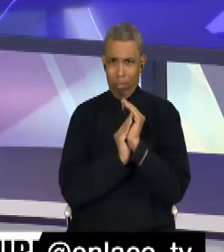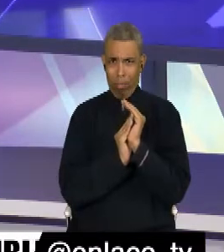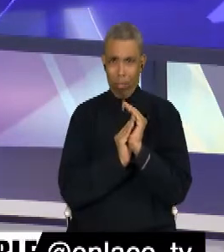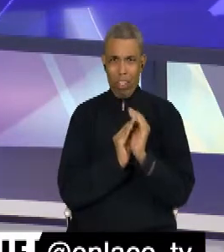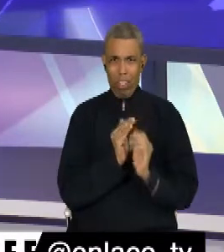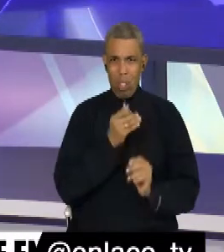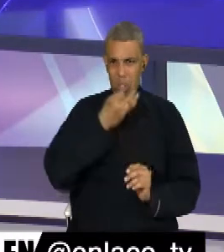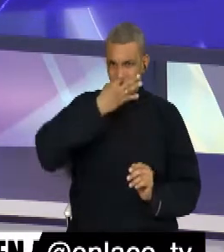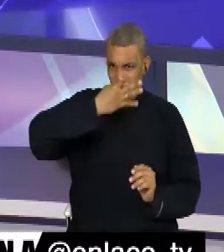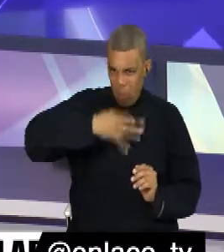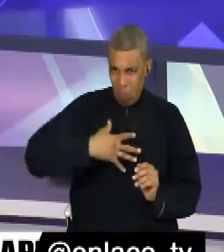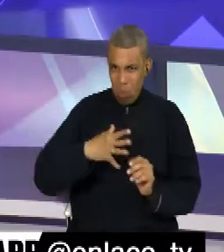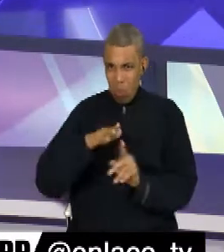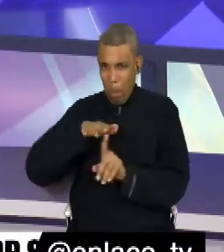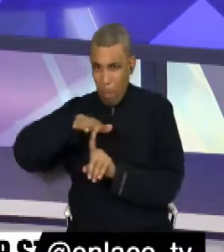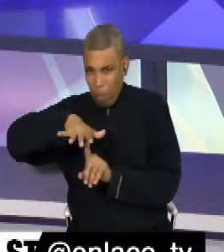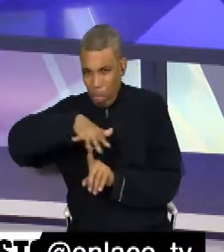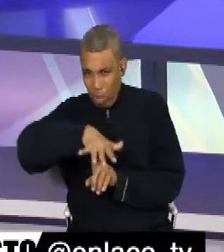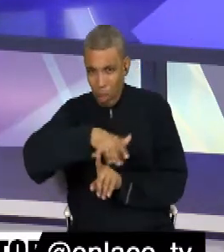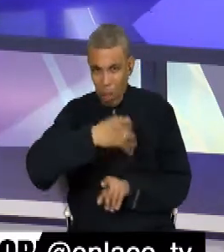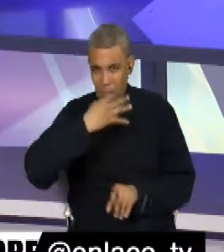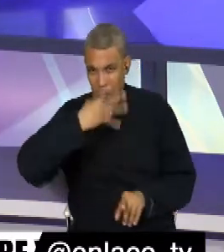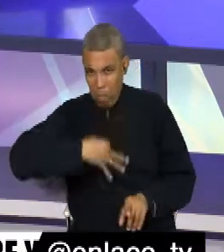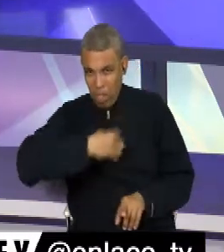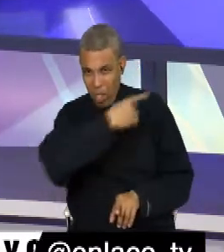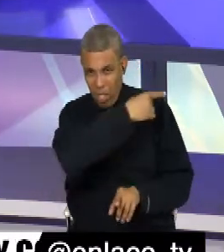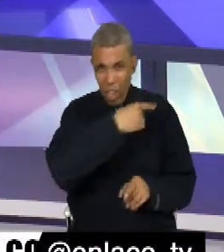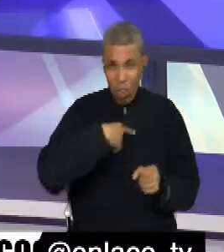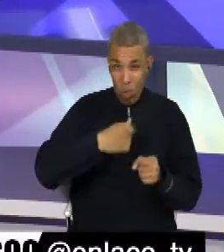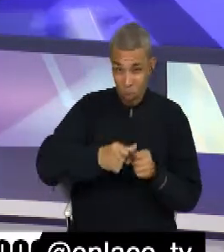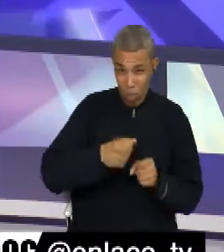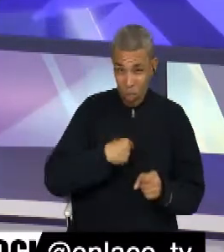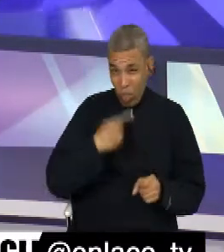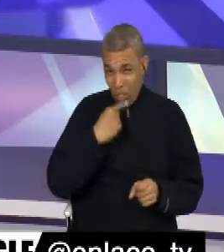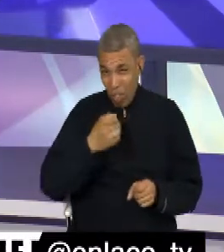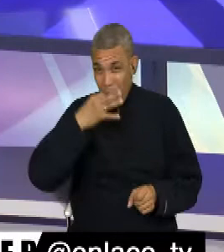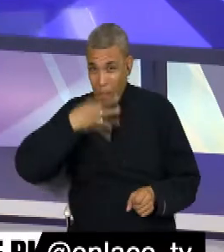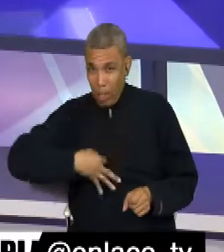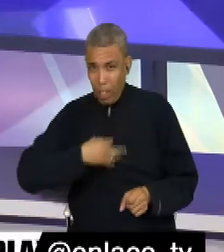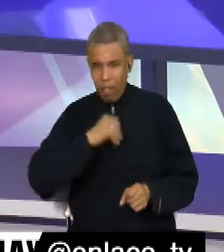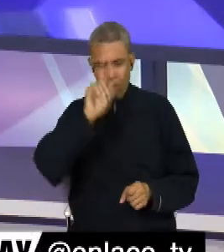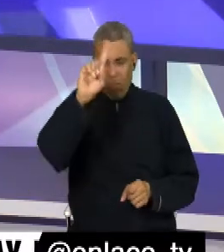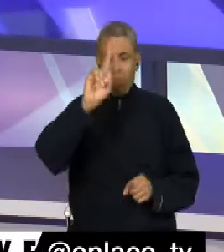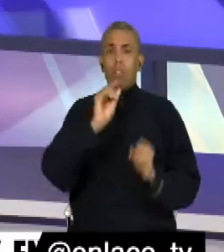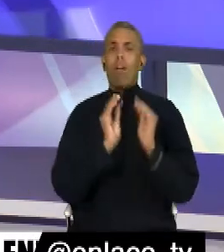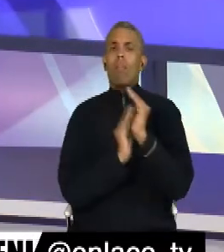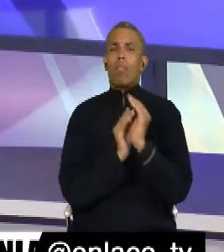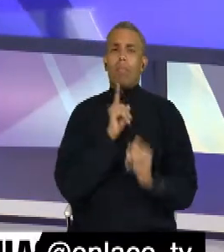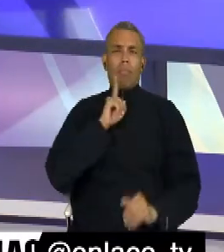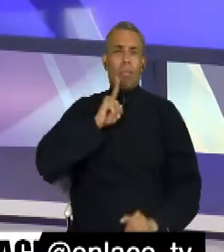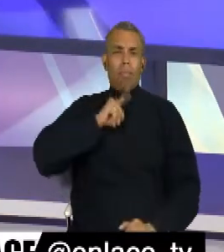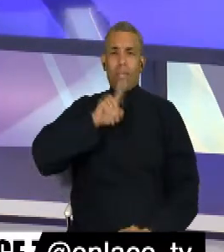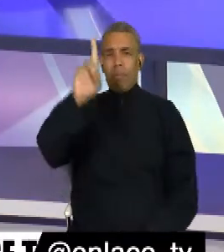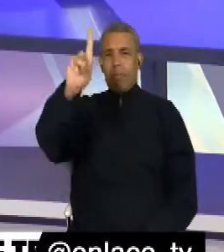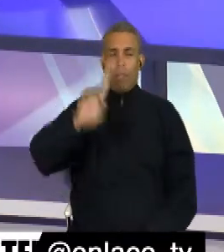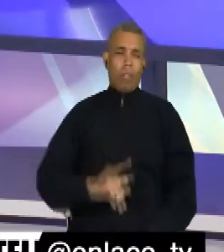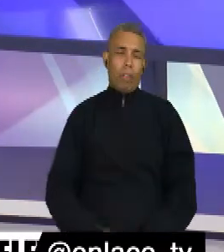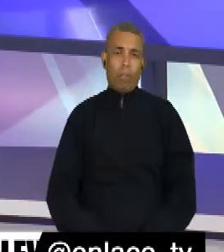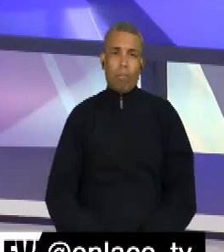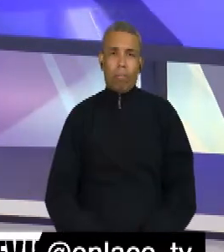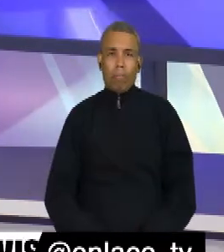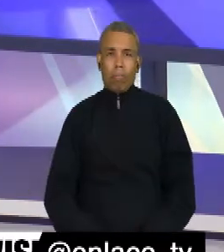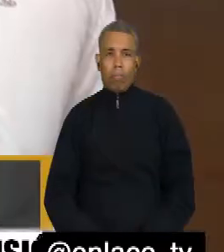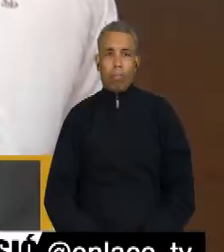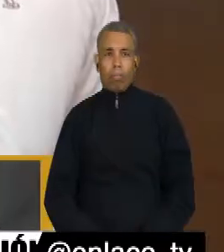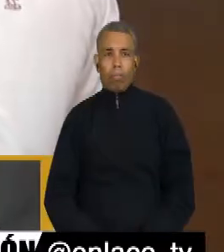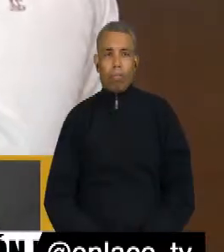hídricas, como lo señala Ecopetrol. En las últimas horas estuvieron haciendo un recorrido por la Ciénaga San Silvestre. El